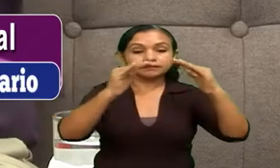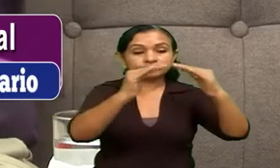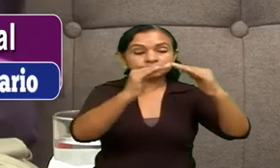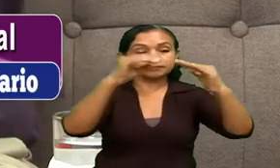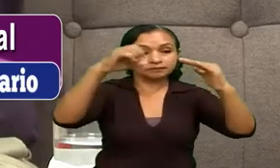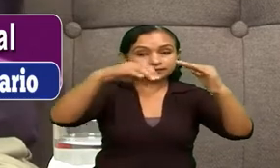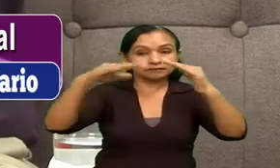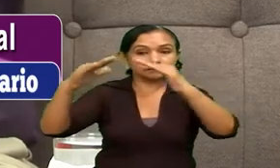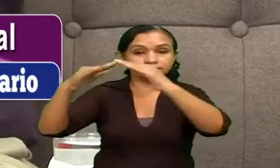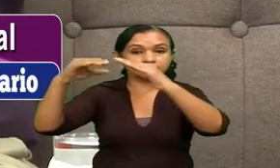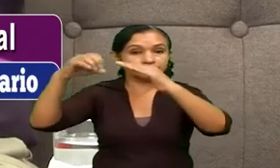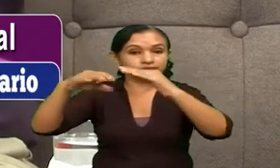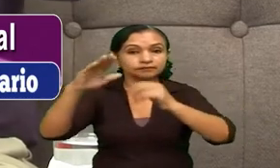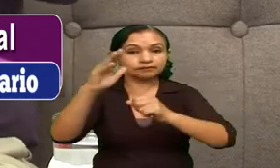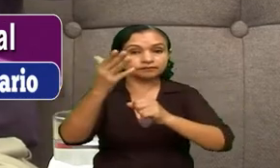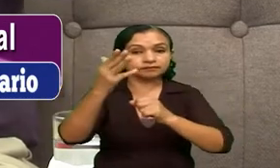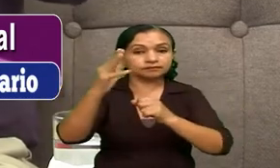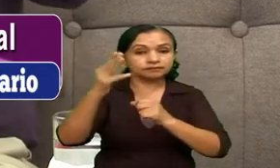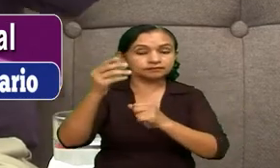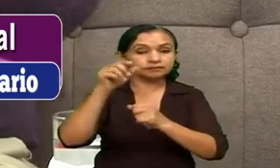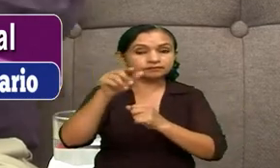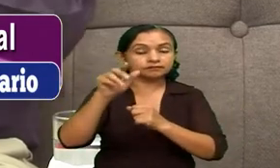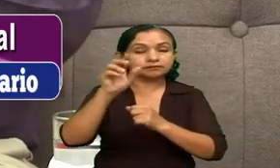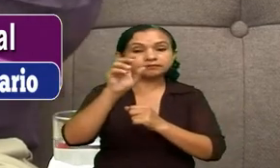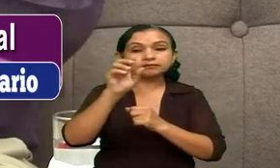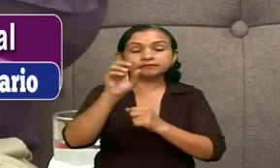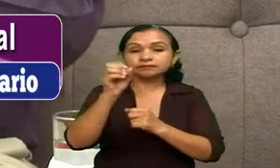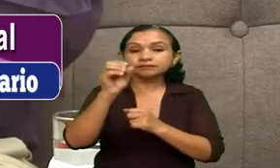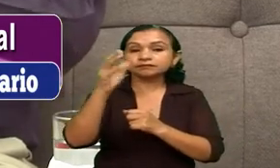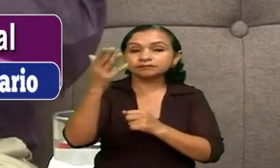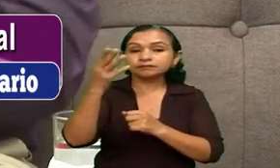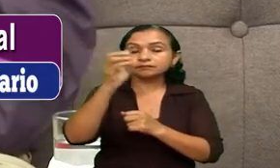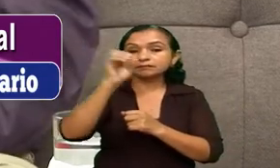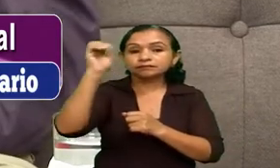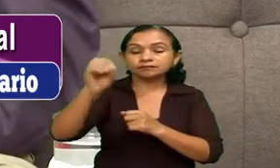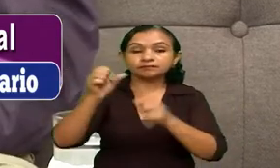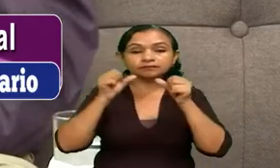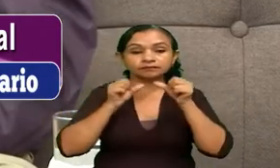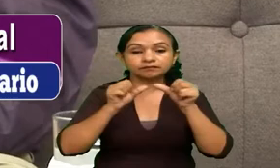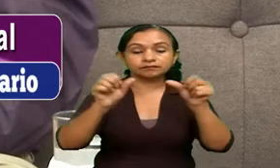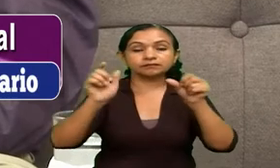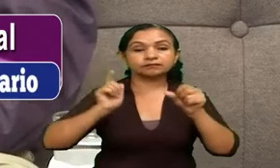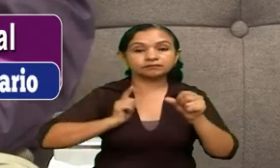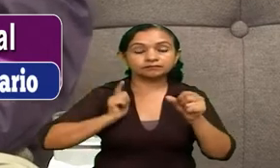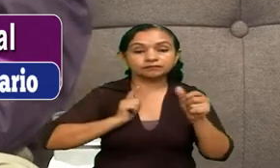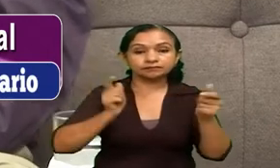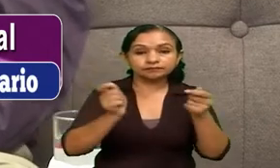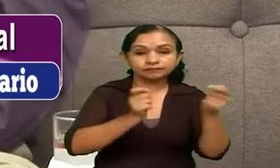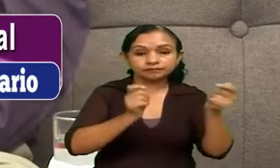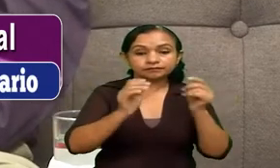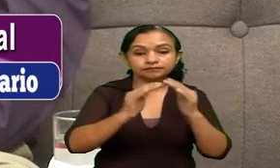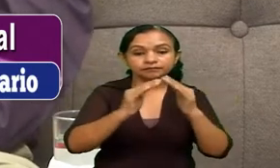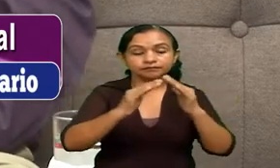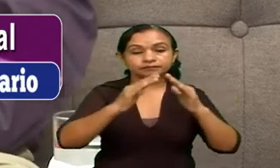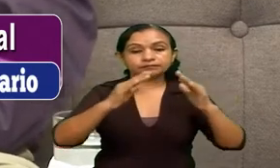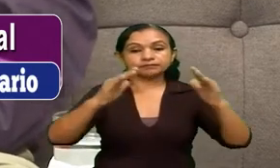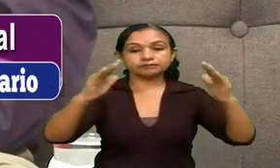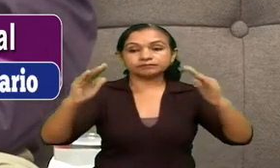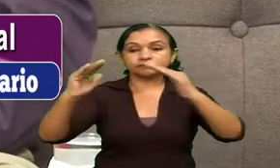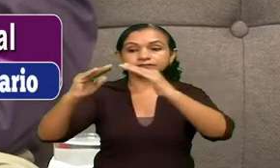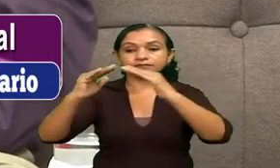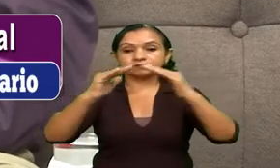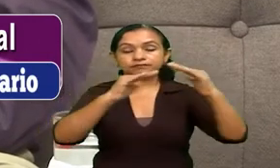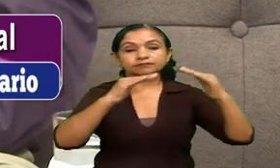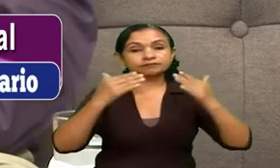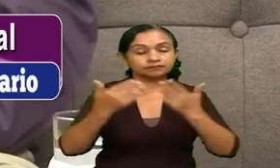garantizar que ese 99.9% se mantenga. Porque ¿verdad? Además es dinámico, las comunidades van creciendo. Van creciendo y tenemos